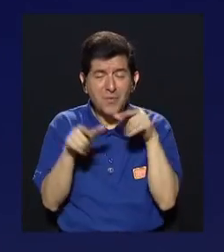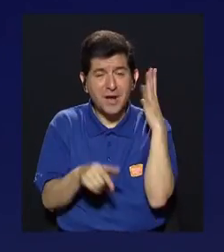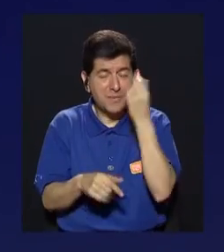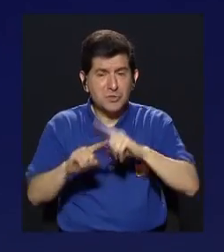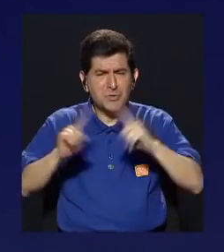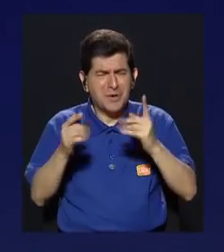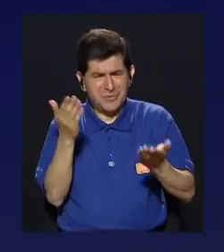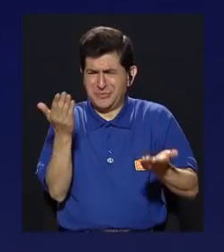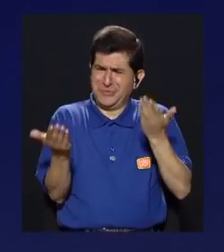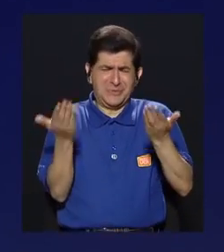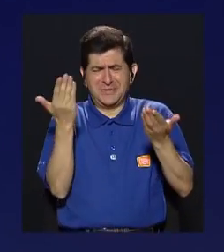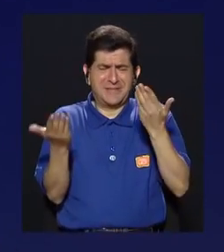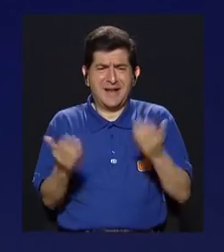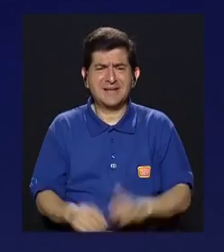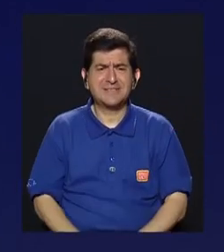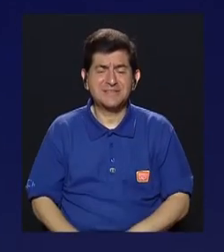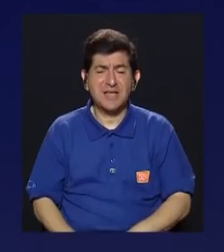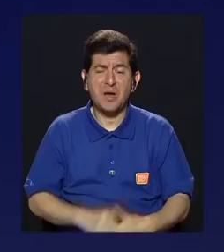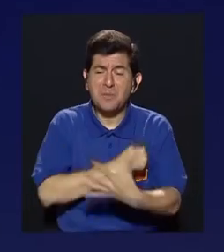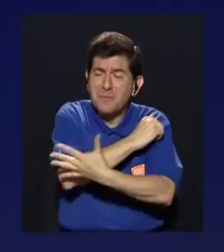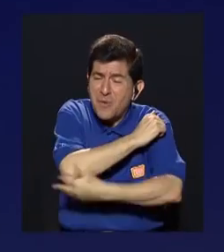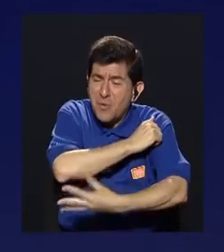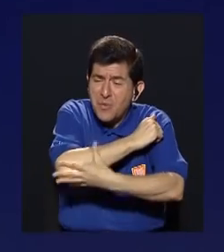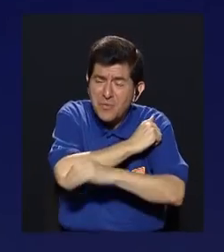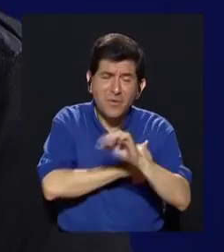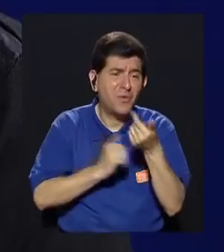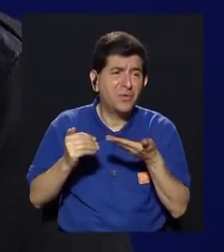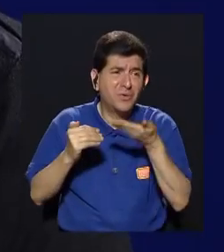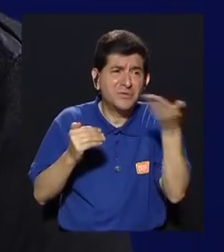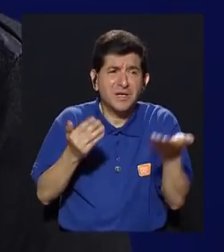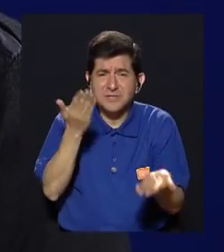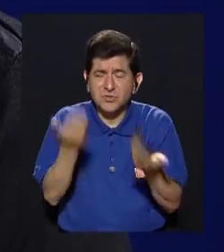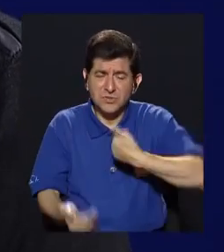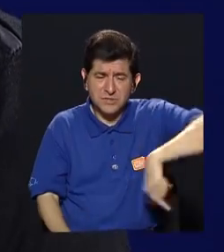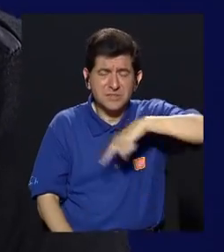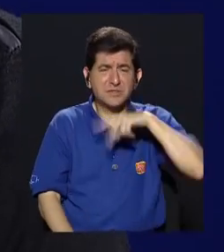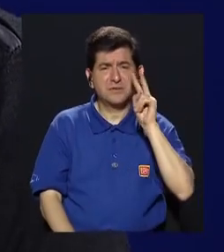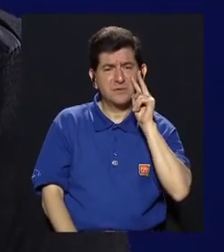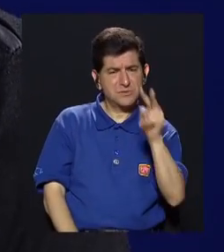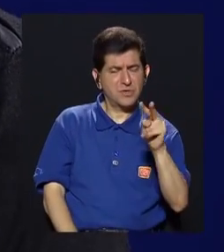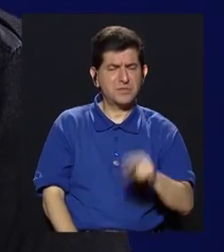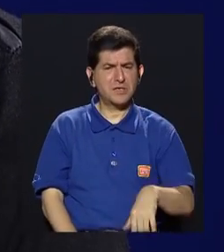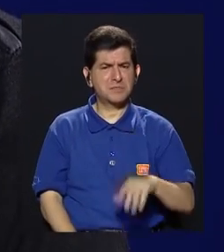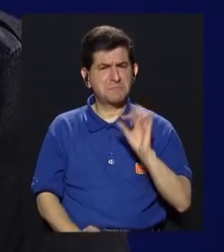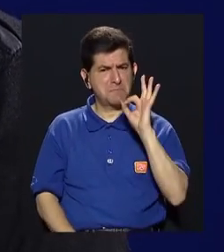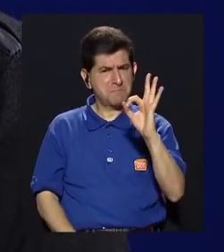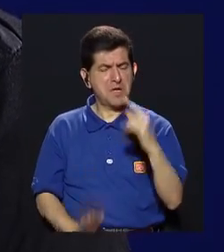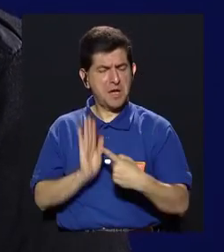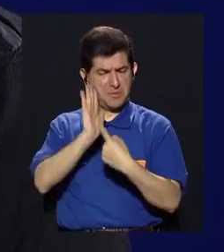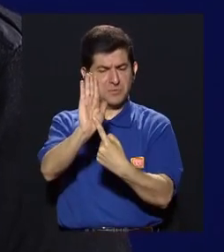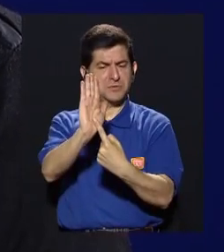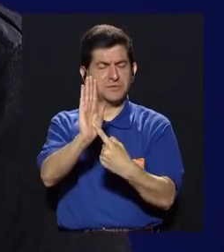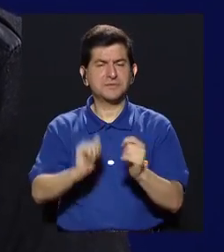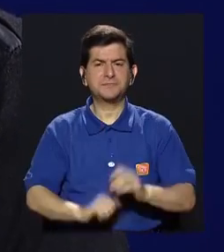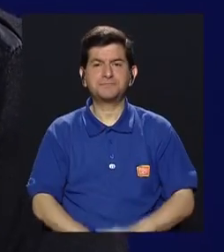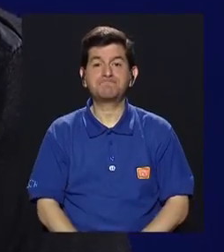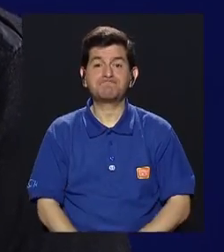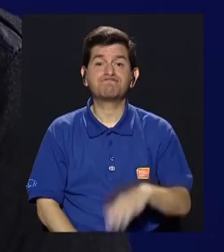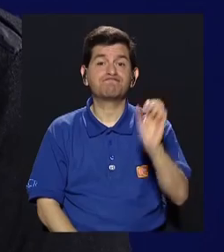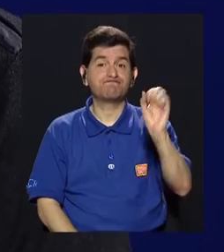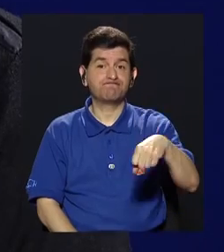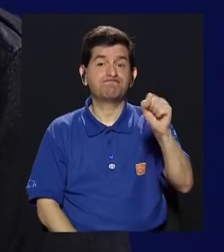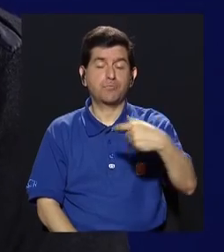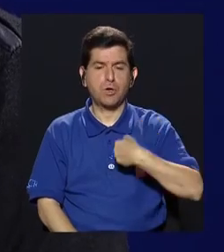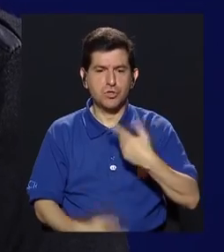bonita verdad claro y contrasta con la pobreza con estas otras cosas que vemos muy bien retratadas ahí sí yo